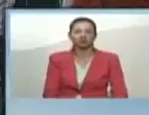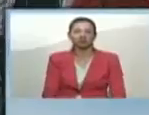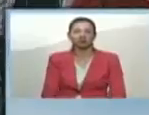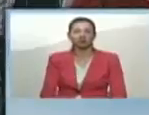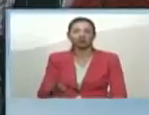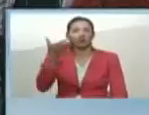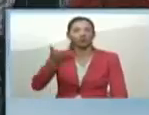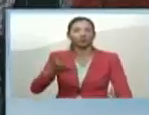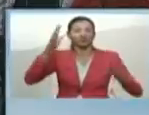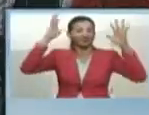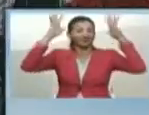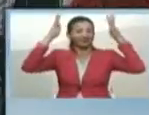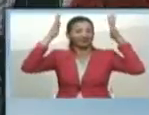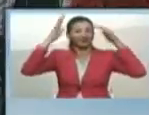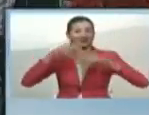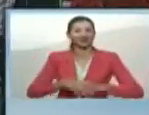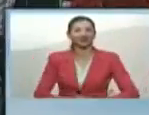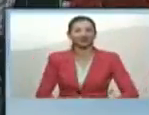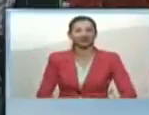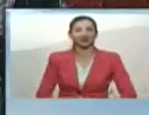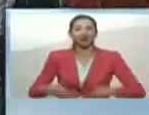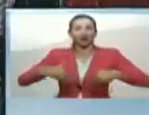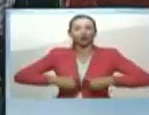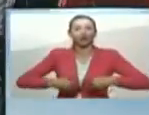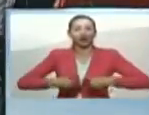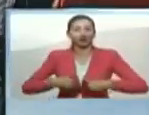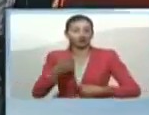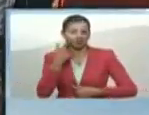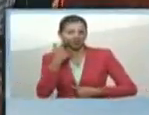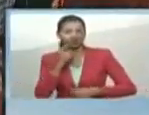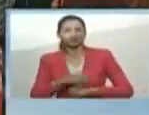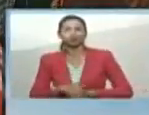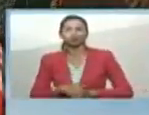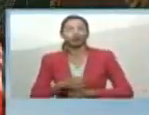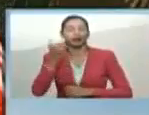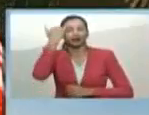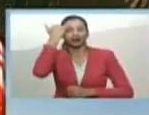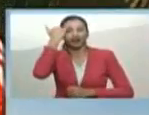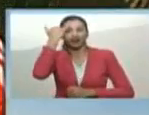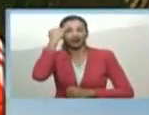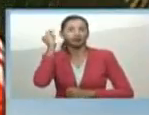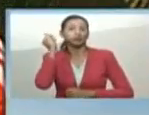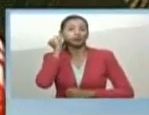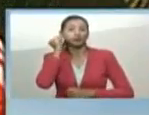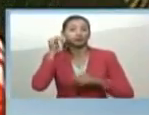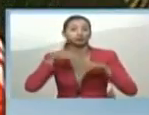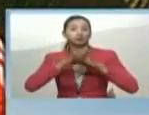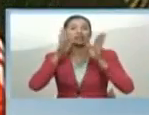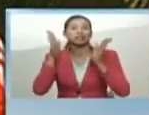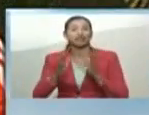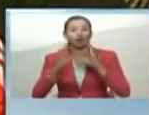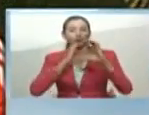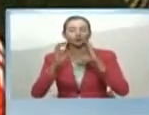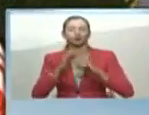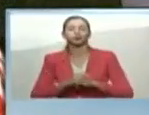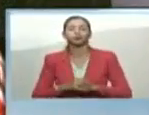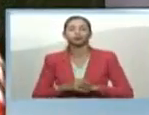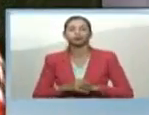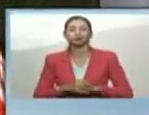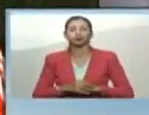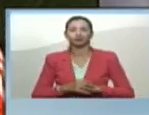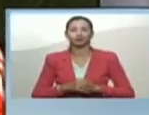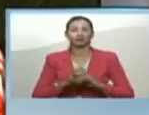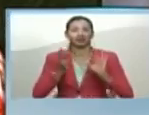verdad aquí estamos haciendo un esfuerzo fíjate por iniciativa de dec Santos Amaral colocaron la compañera de